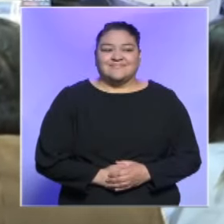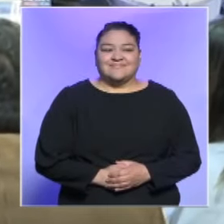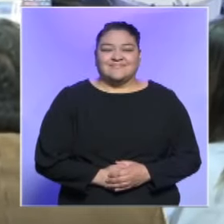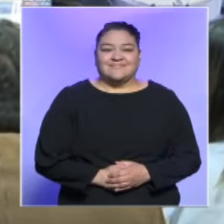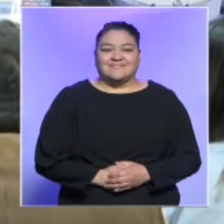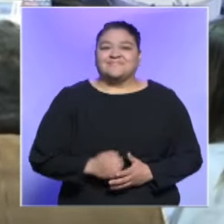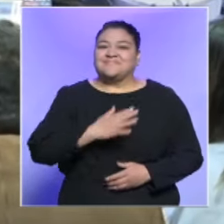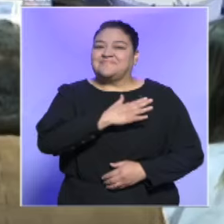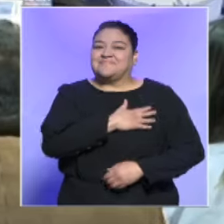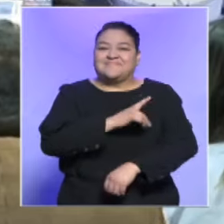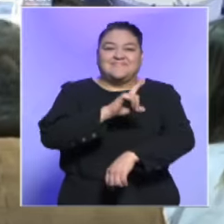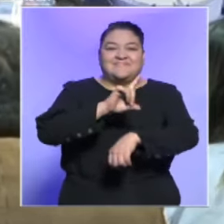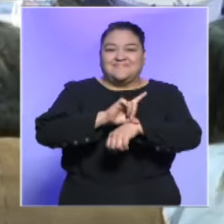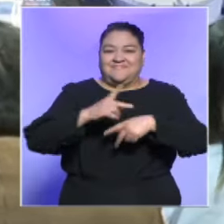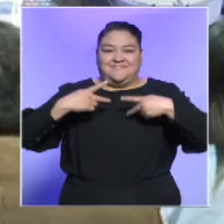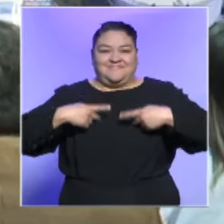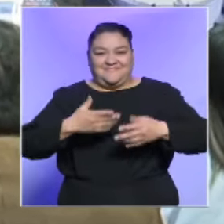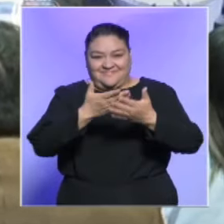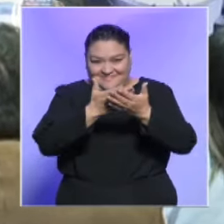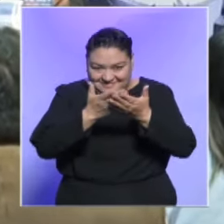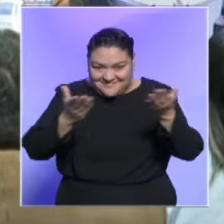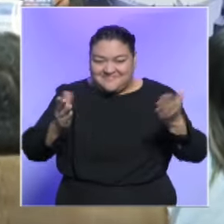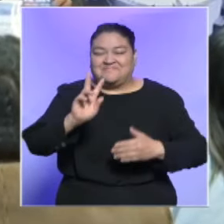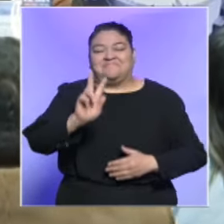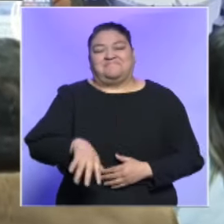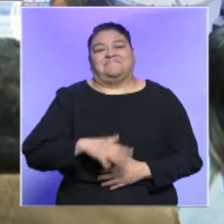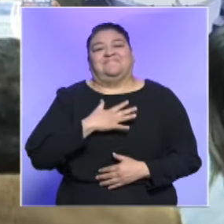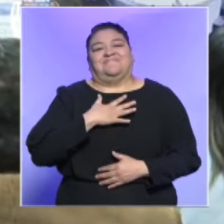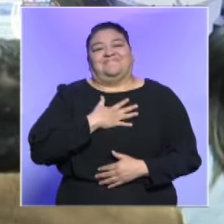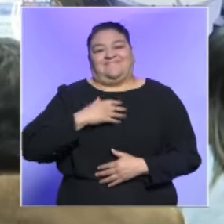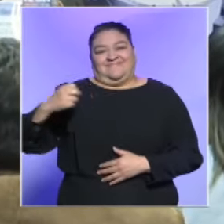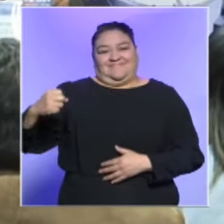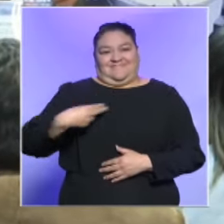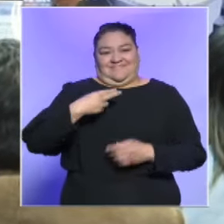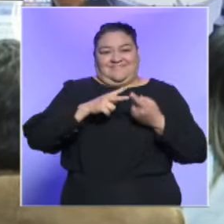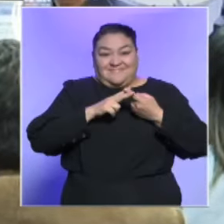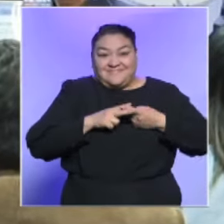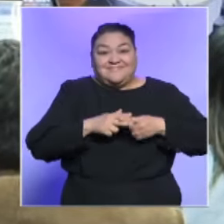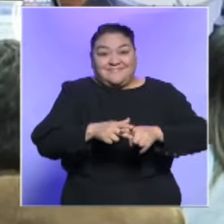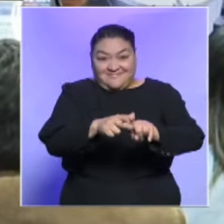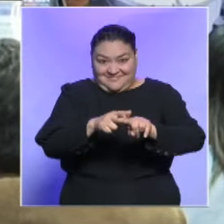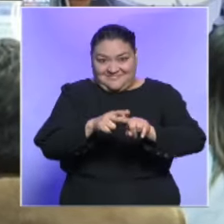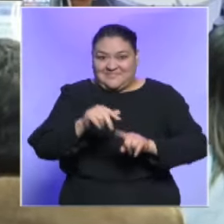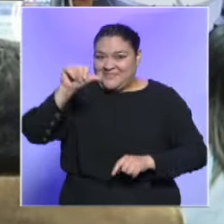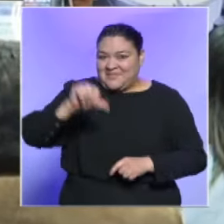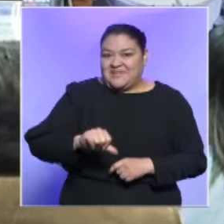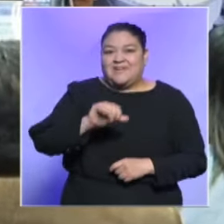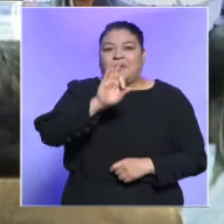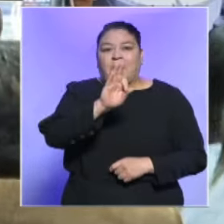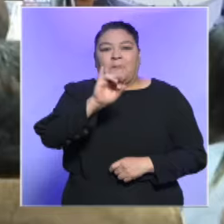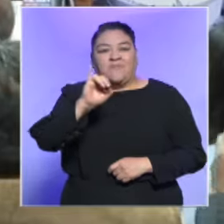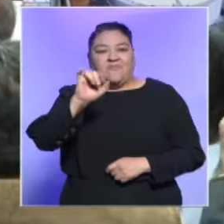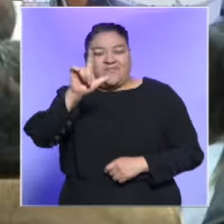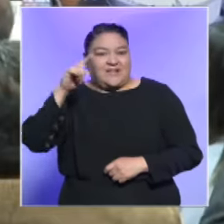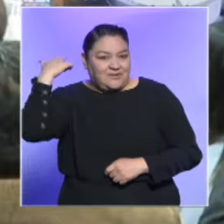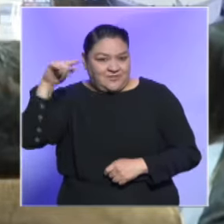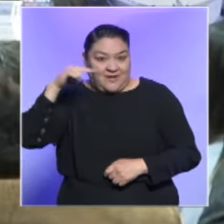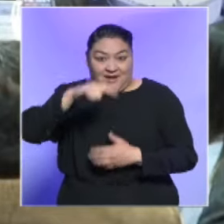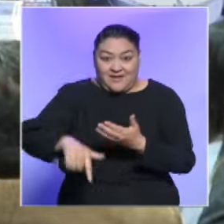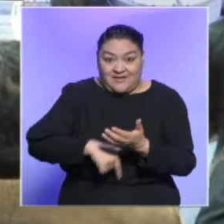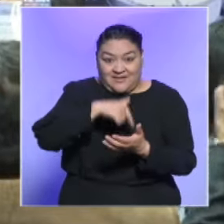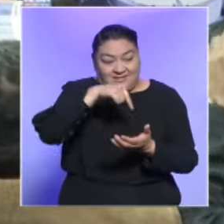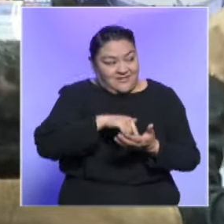Muy buenos días a todas y a todos. Es un privilegio arrancar las actividades en la FIL de Guadalajara, en el módulo,